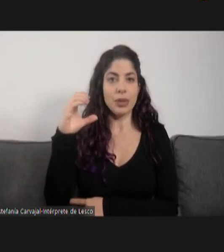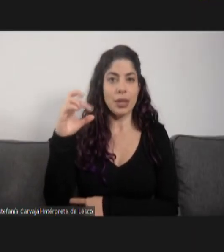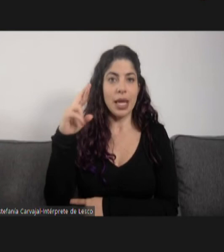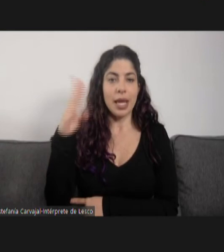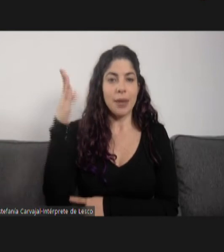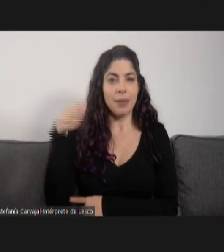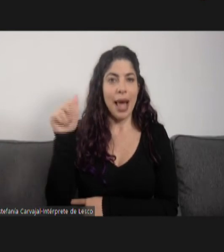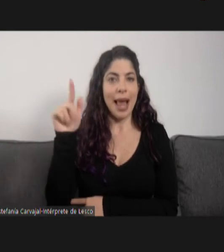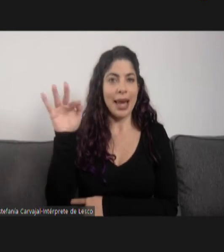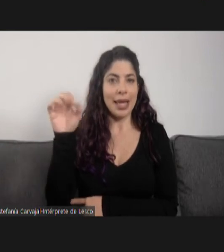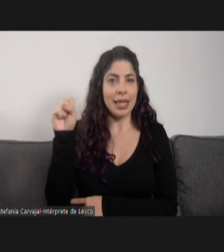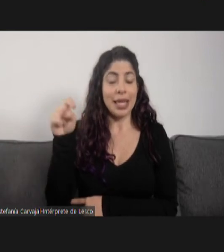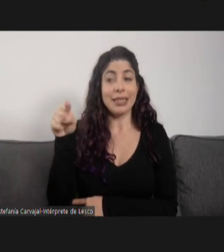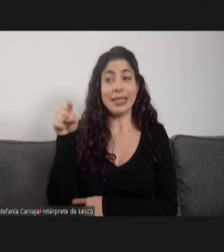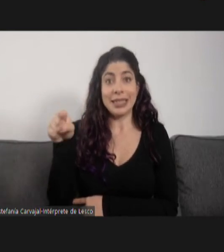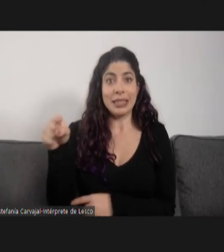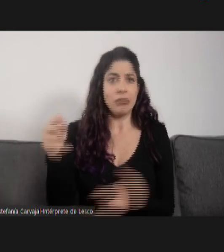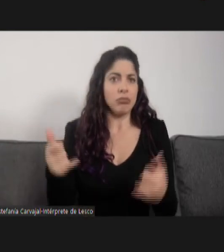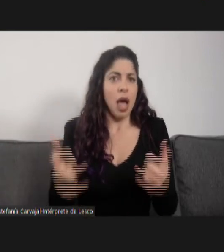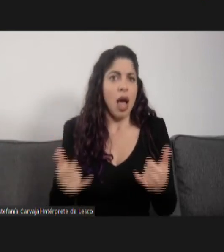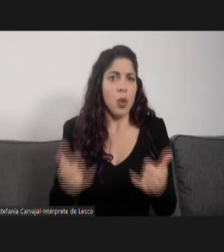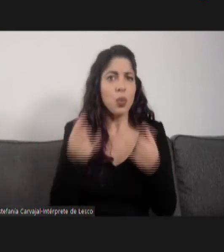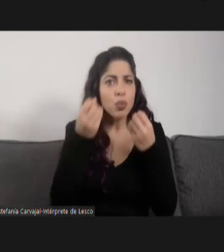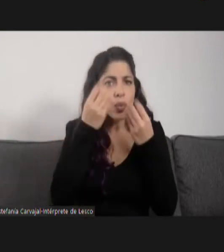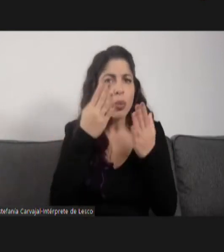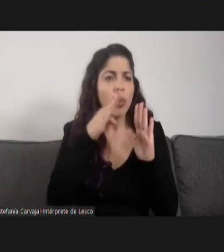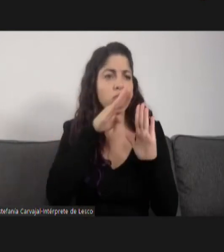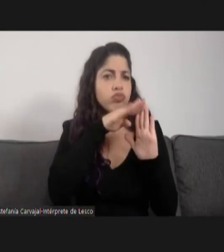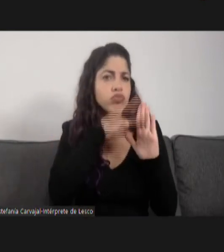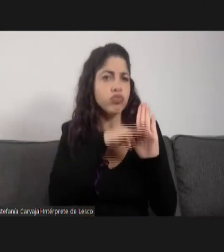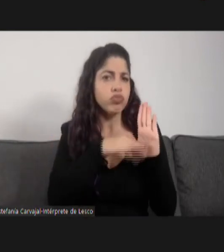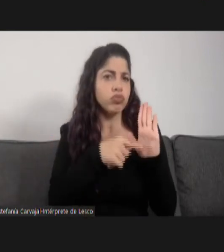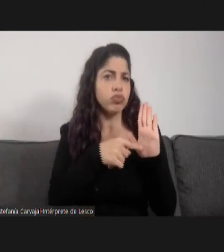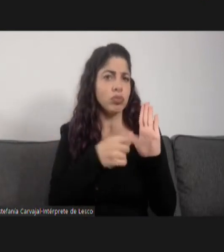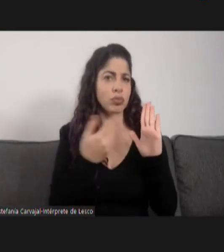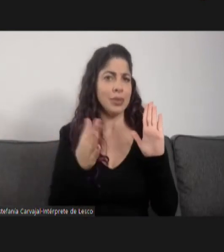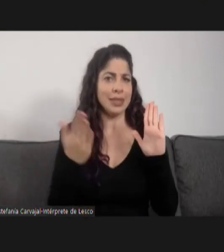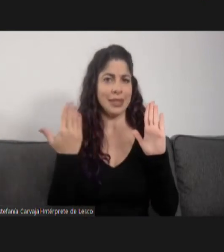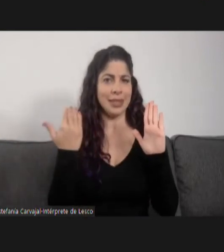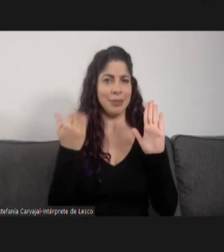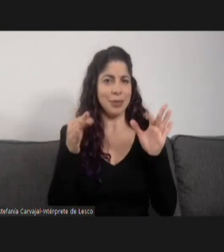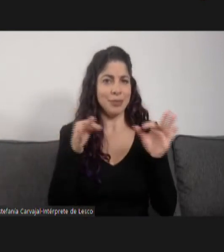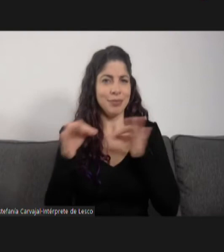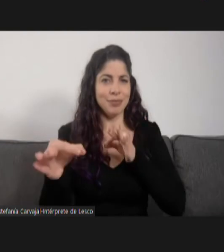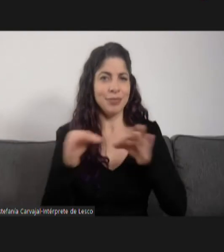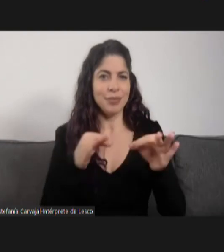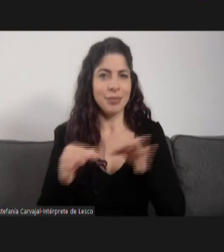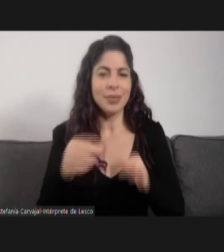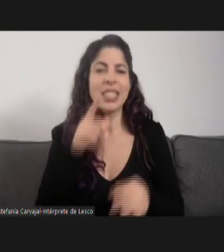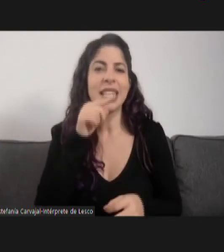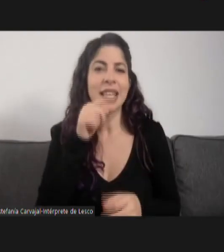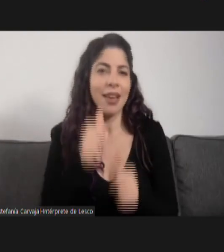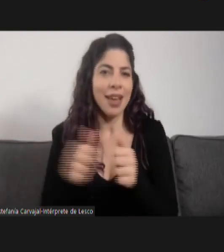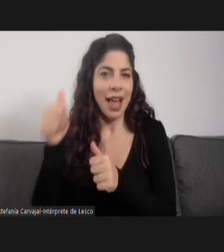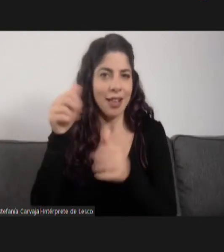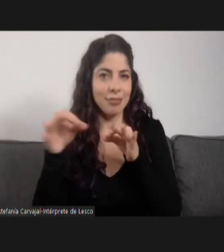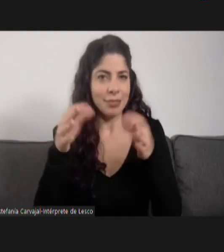presidencia.go.cr/alertas. El sitio está totalmente actualizado con las medidas que acabamos de escuchar por parte de los jerarcas.